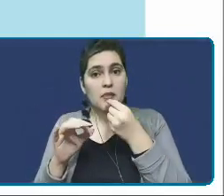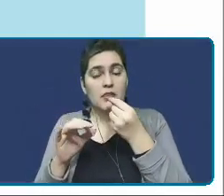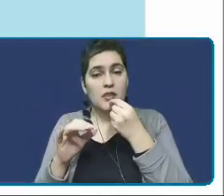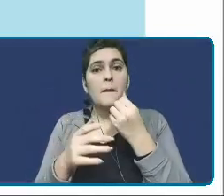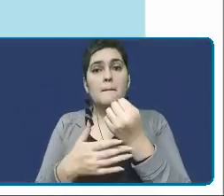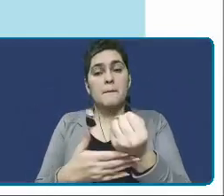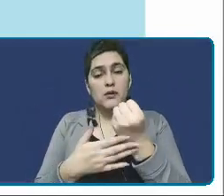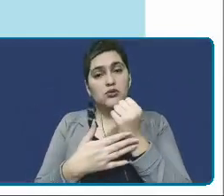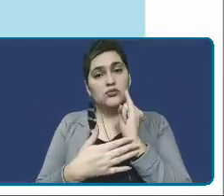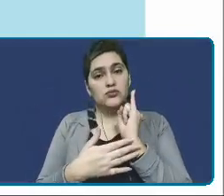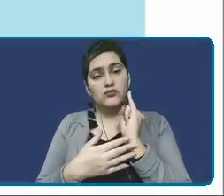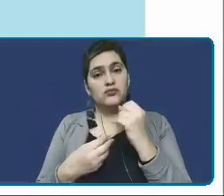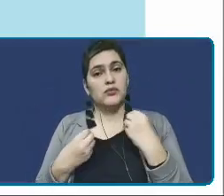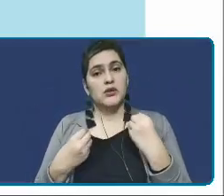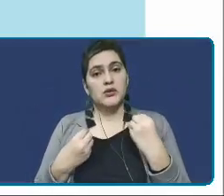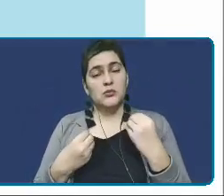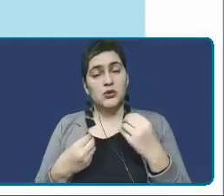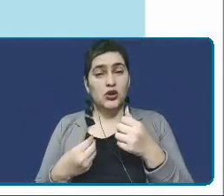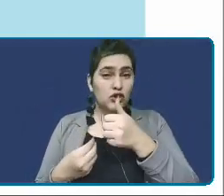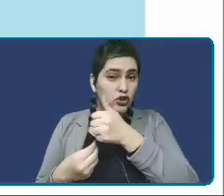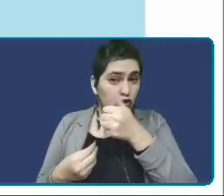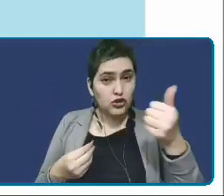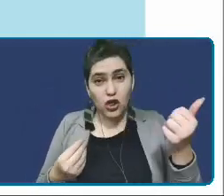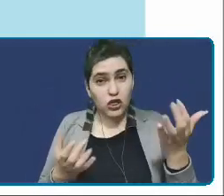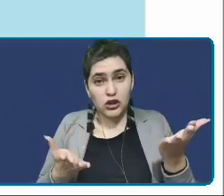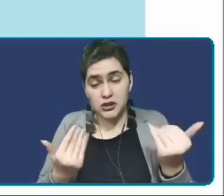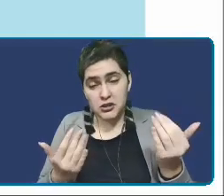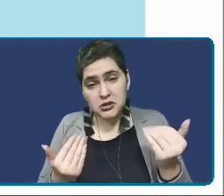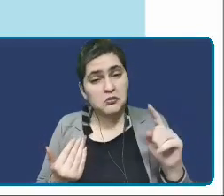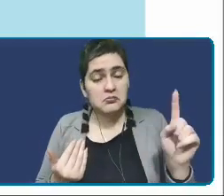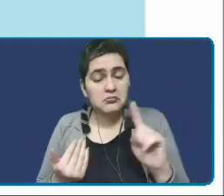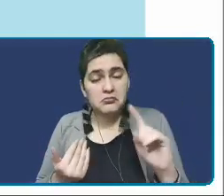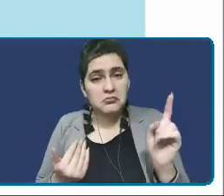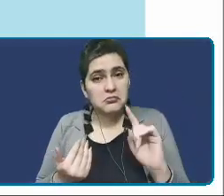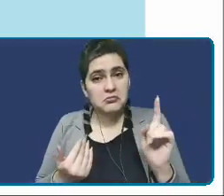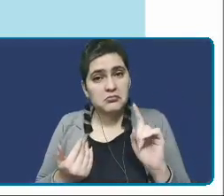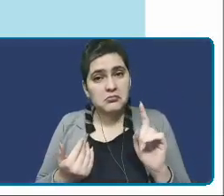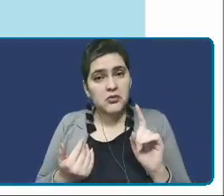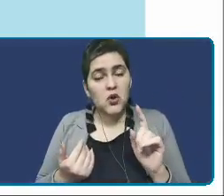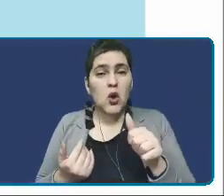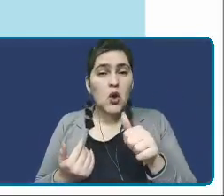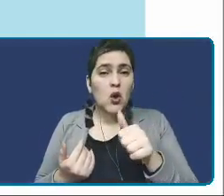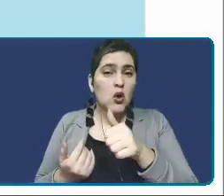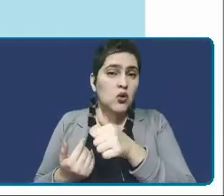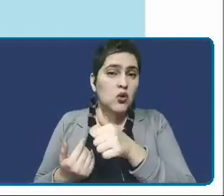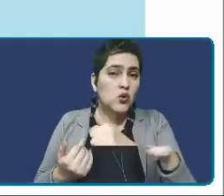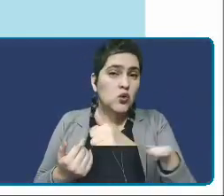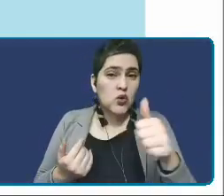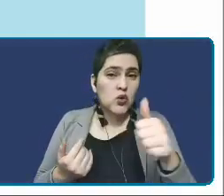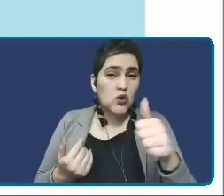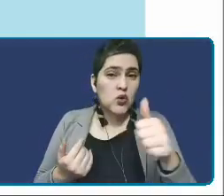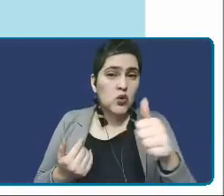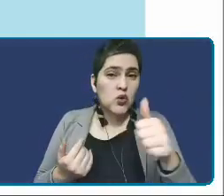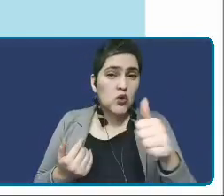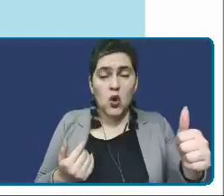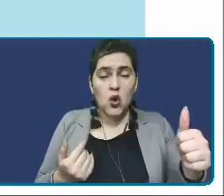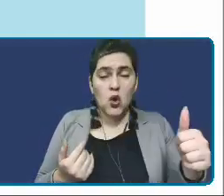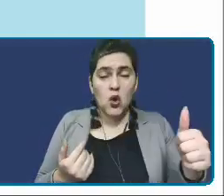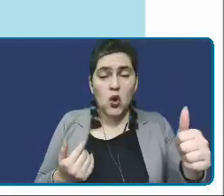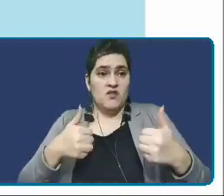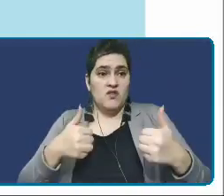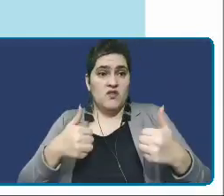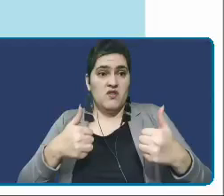bueno, pero no todos la van a necesitar, o a no todos nos va a hacer el mismo beneficio. ¿A quiénes podría ser más